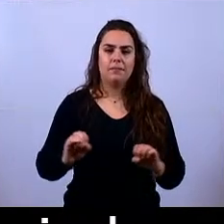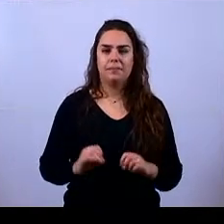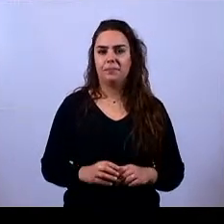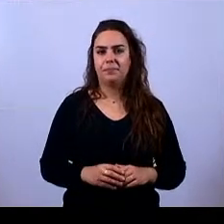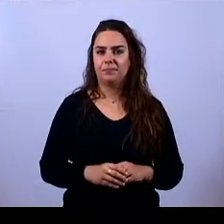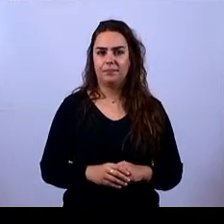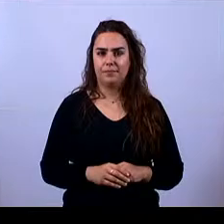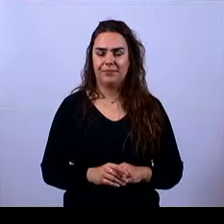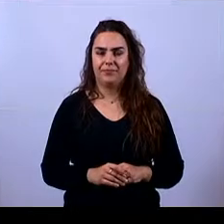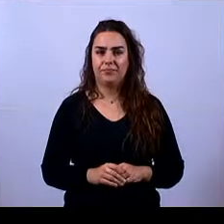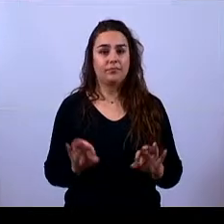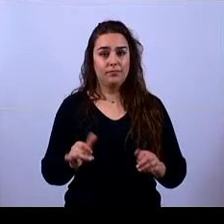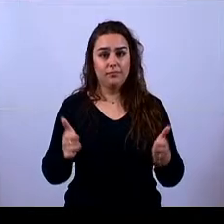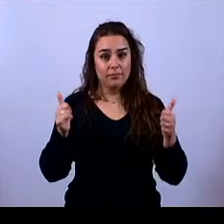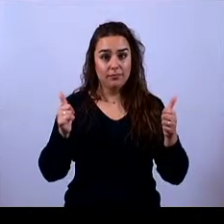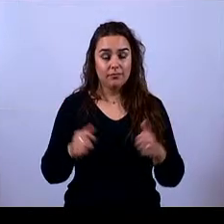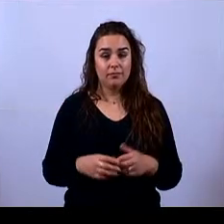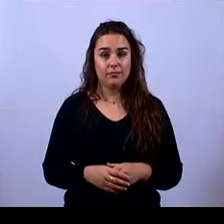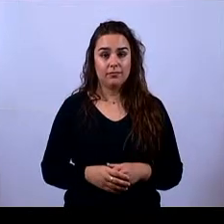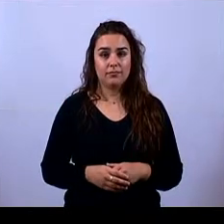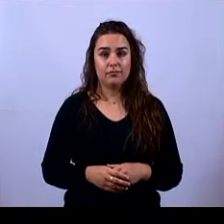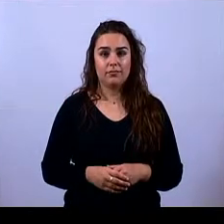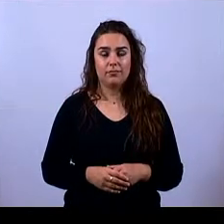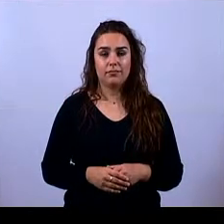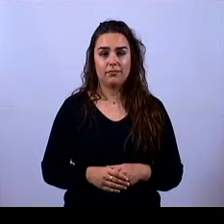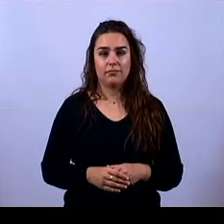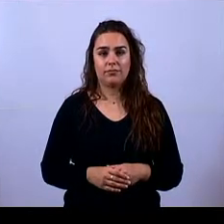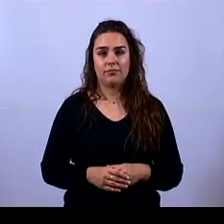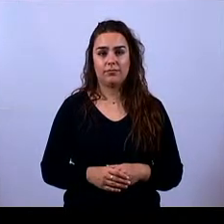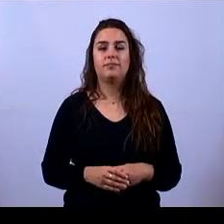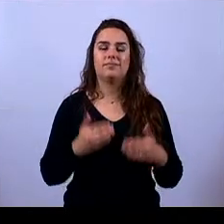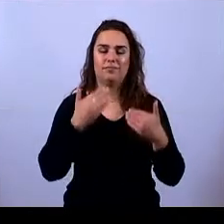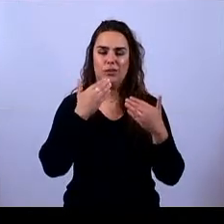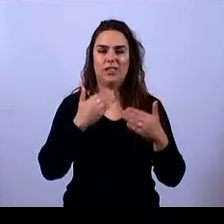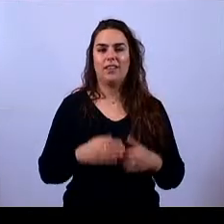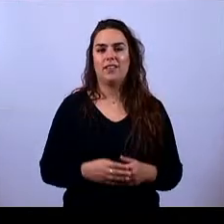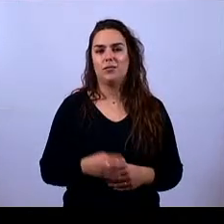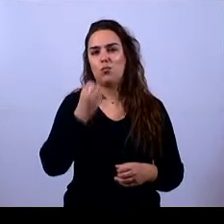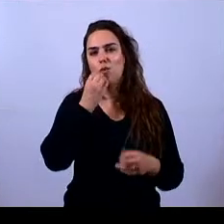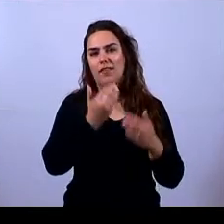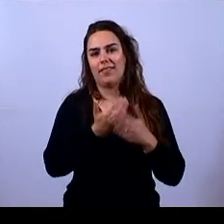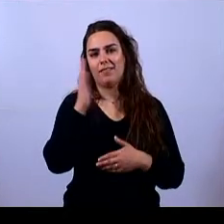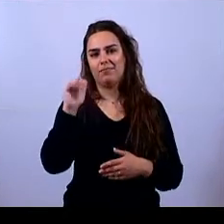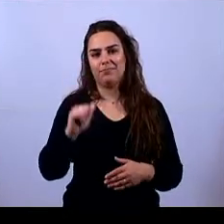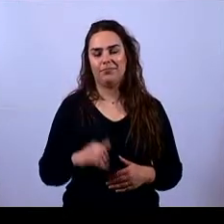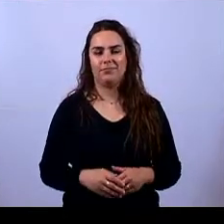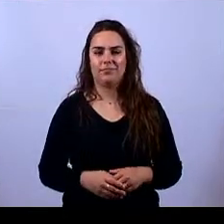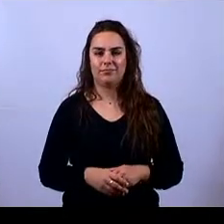¿Nada más? Muchas gracias. Que tengan buen día.